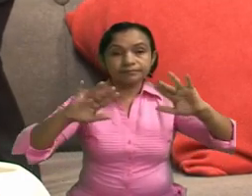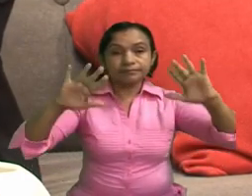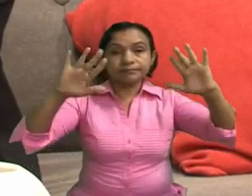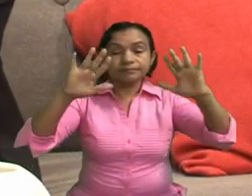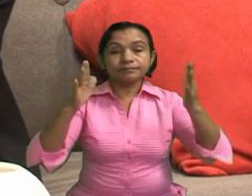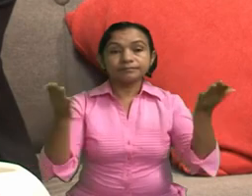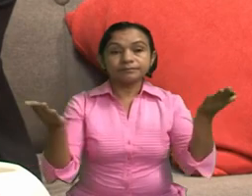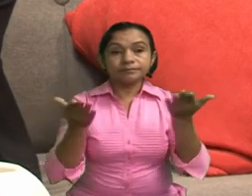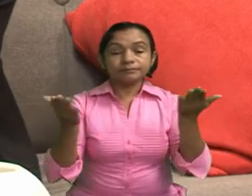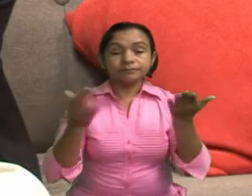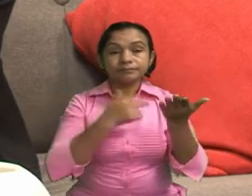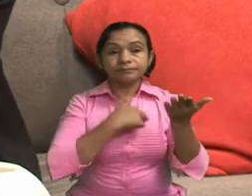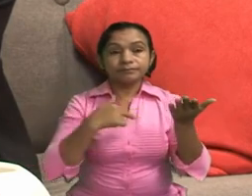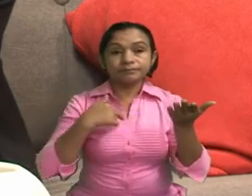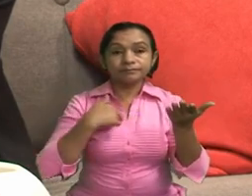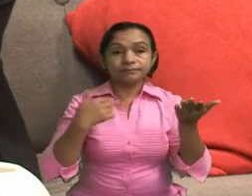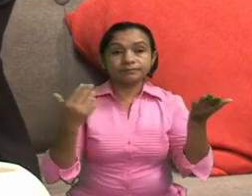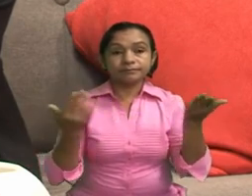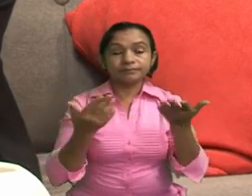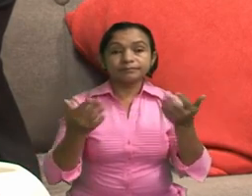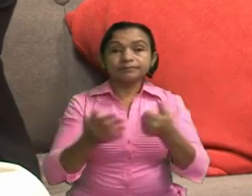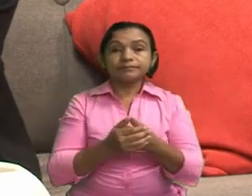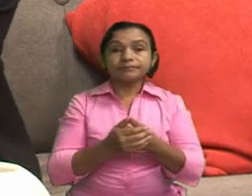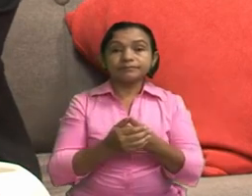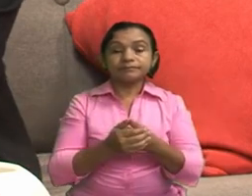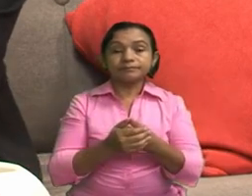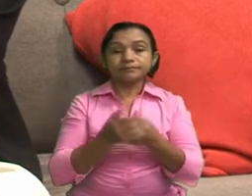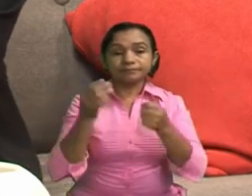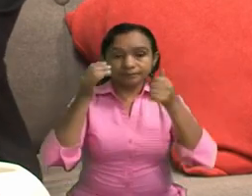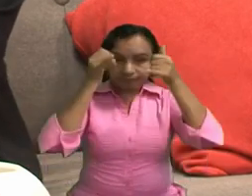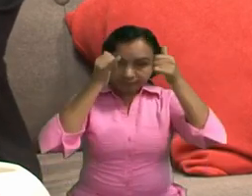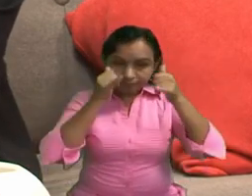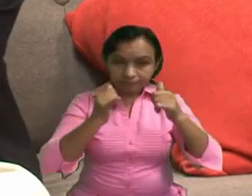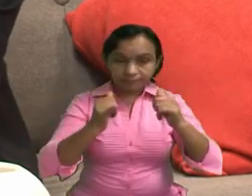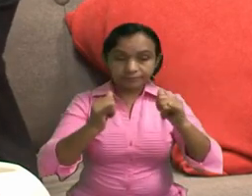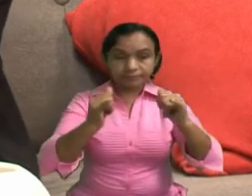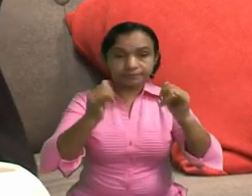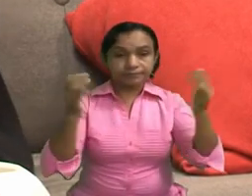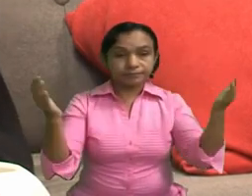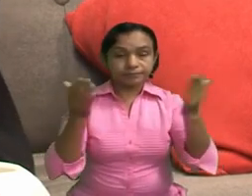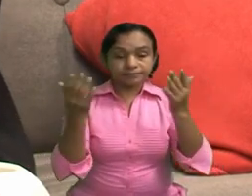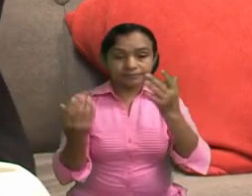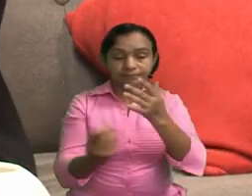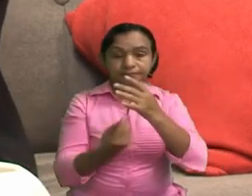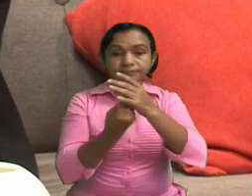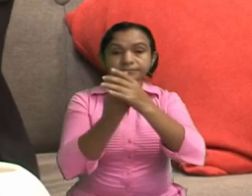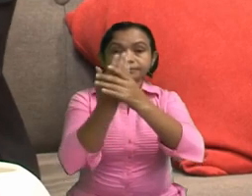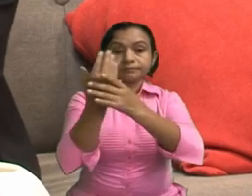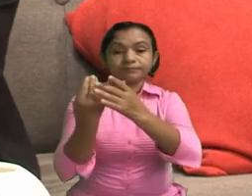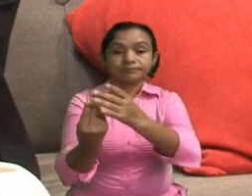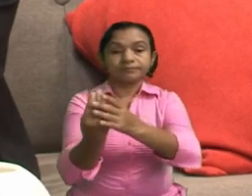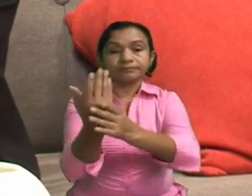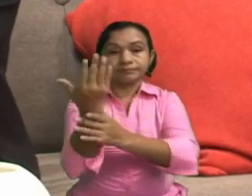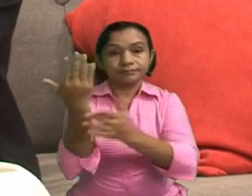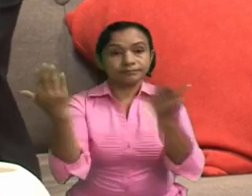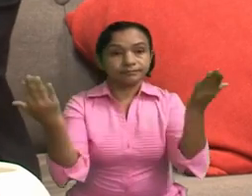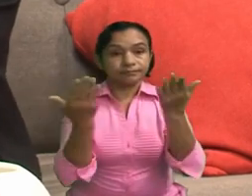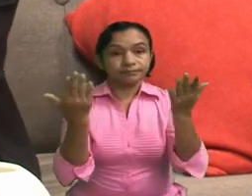Y también tanto la ganadería como la agricultura, ¿verdad?